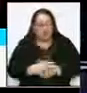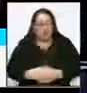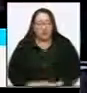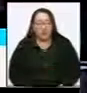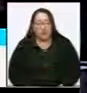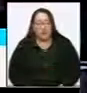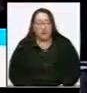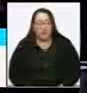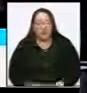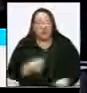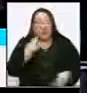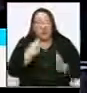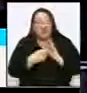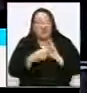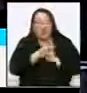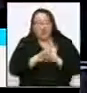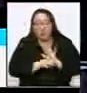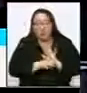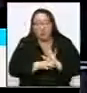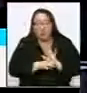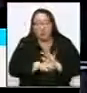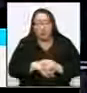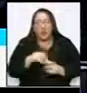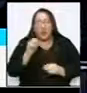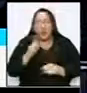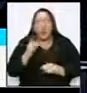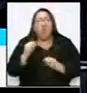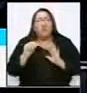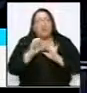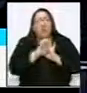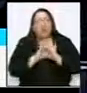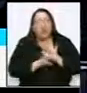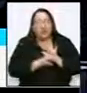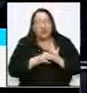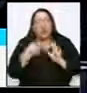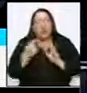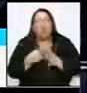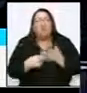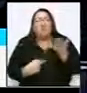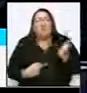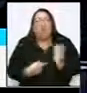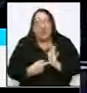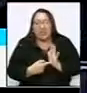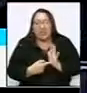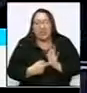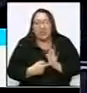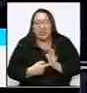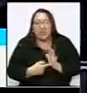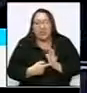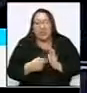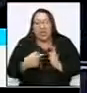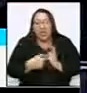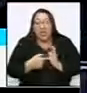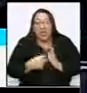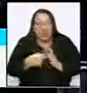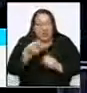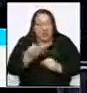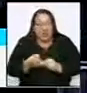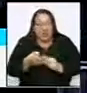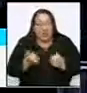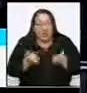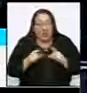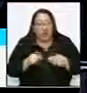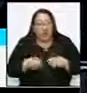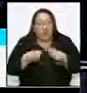teleológico de la Constitución. Una Constitución solamente sirve cuando realmente